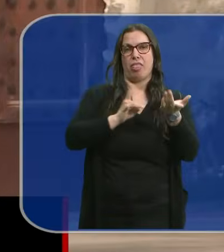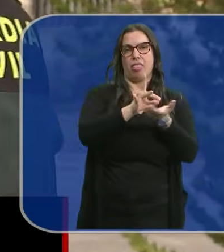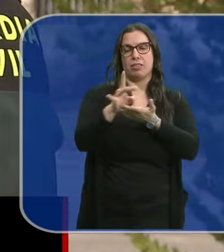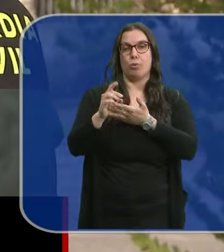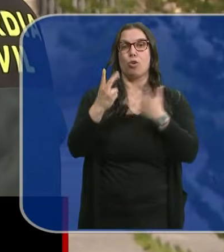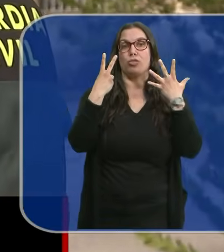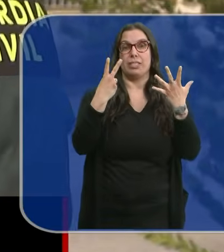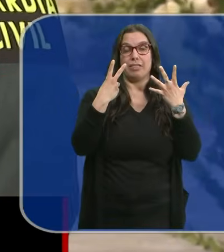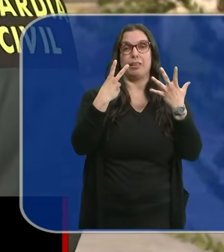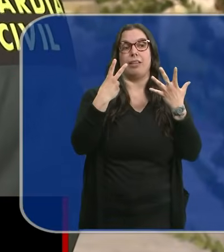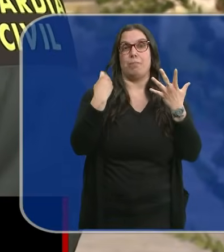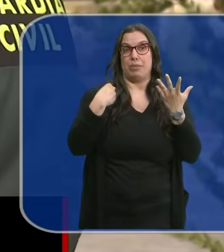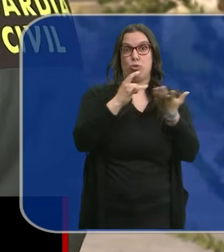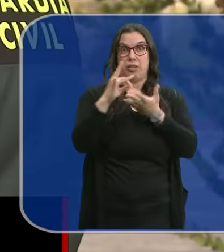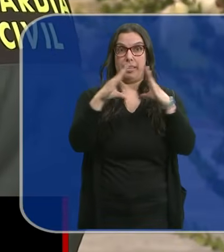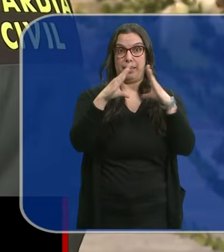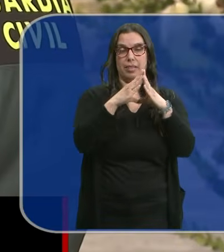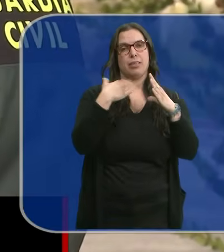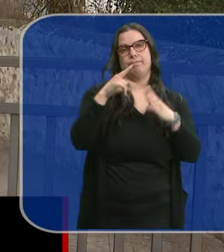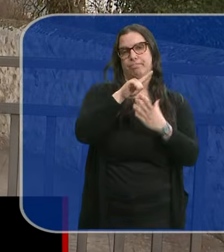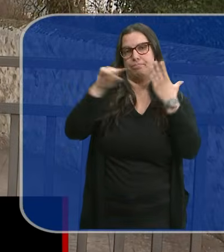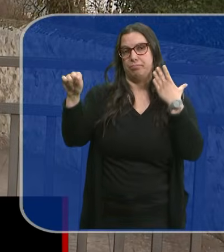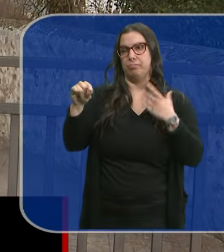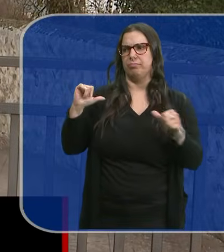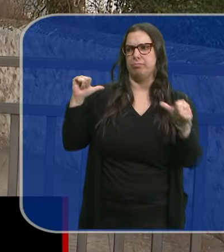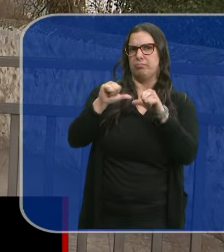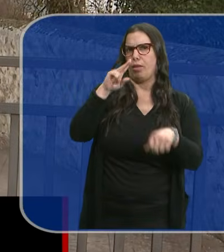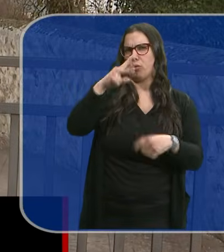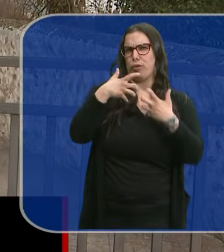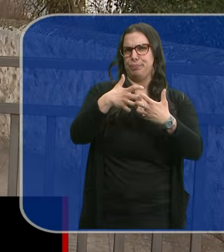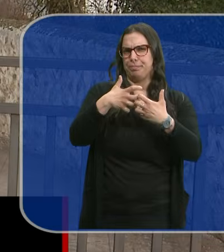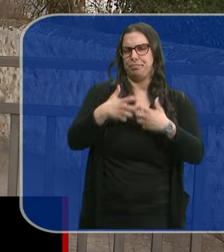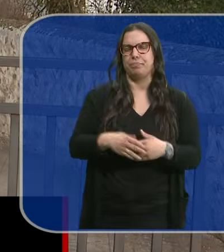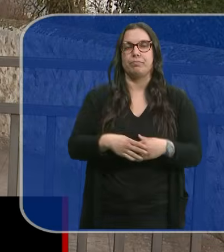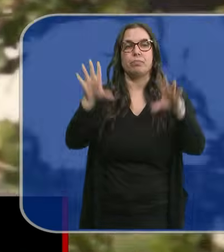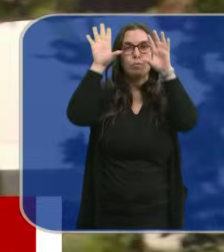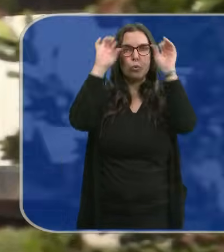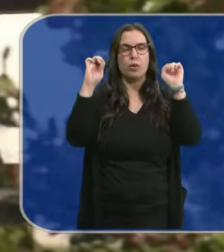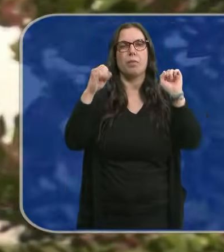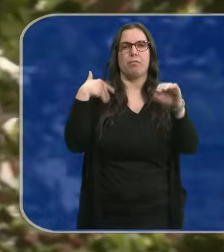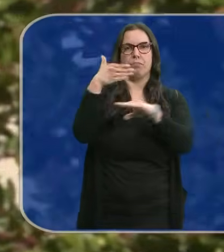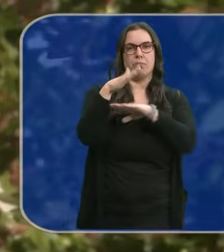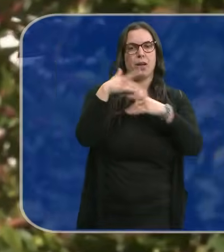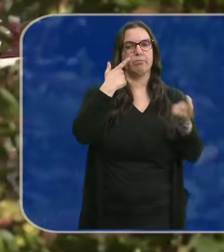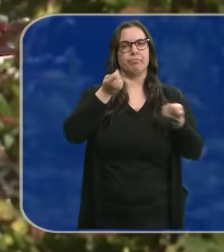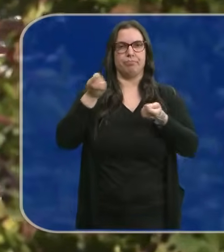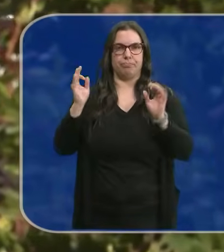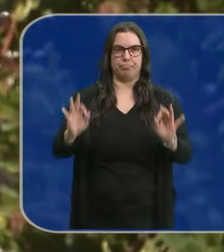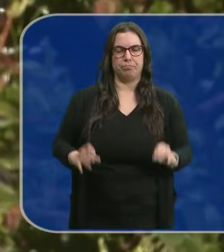7 religiosas excomulgadas han tenido que marcharse tras casi 2 años de lucha. La Guardia Civil ha coordinado la